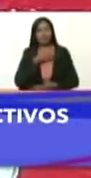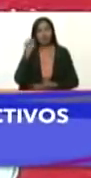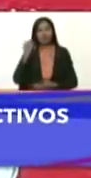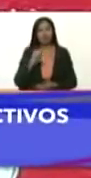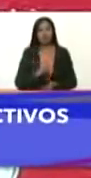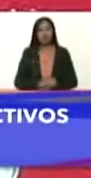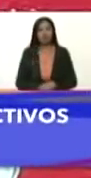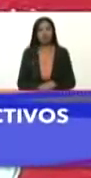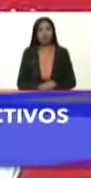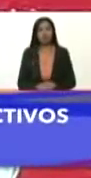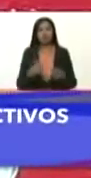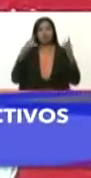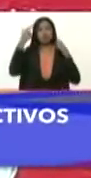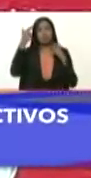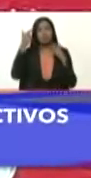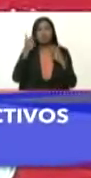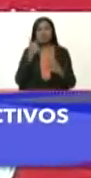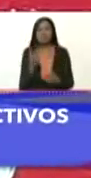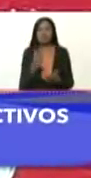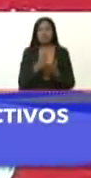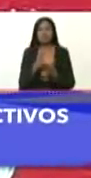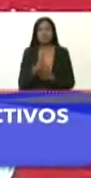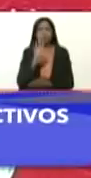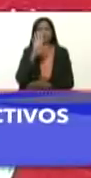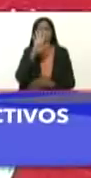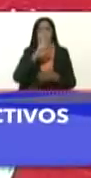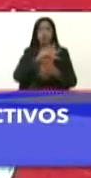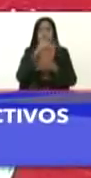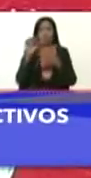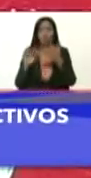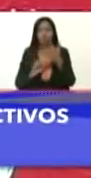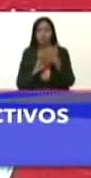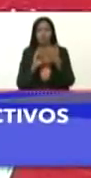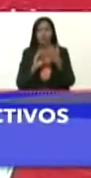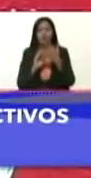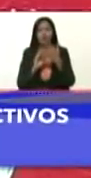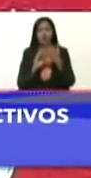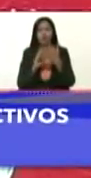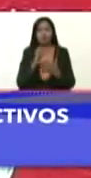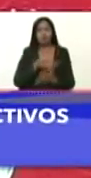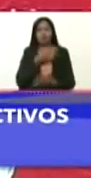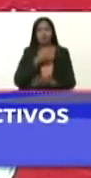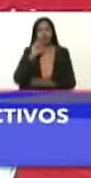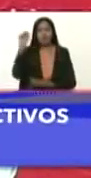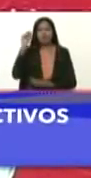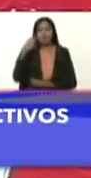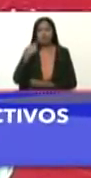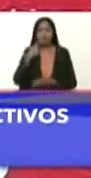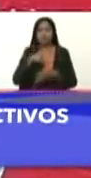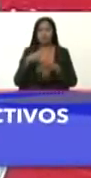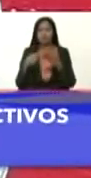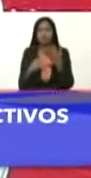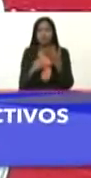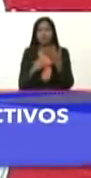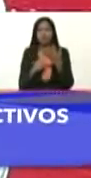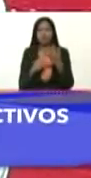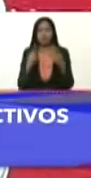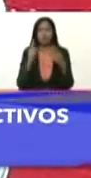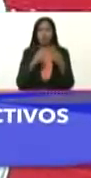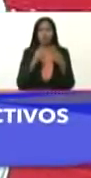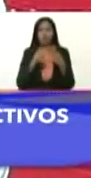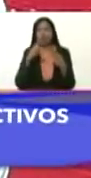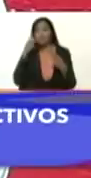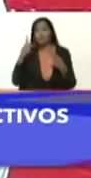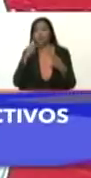Chávez definía 5 dimensiones del socialismo, por lo menos 5. la dimensión política,